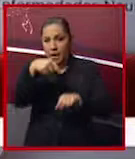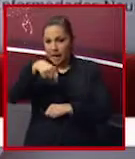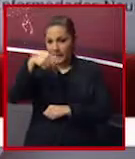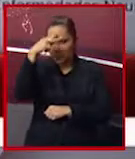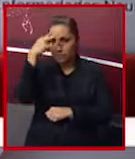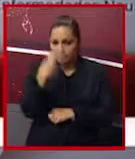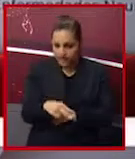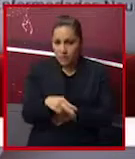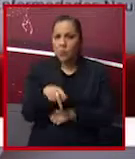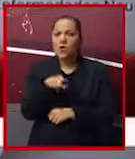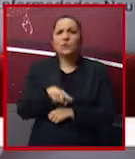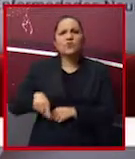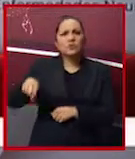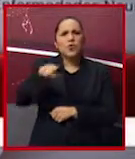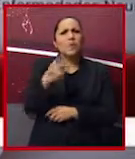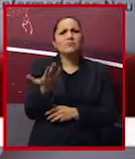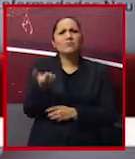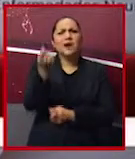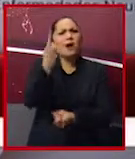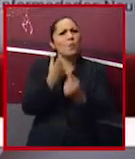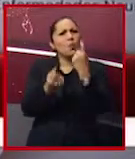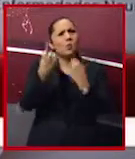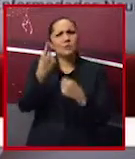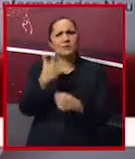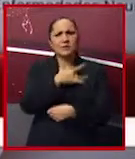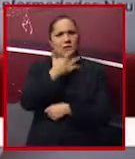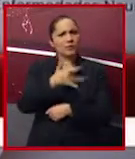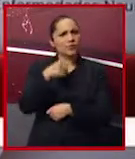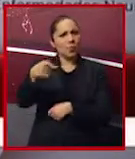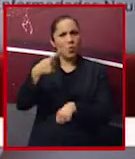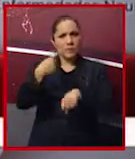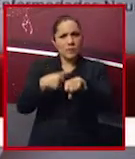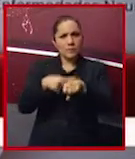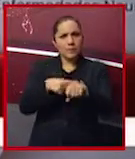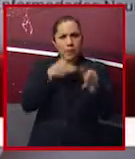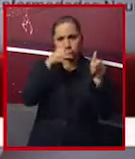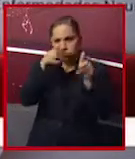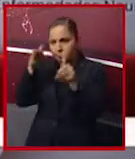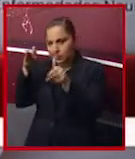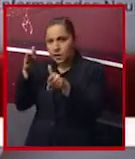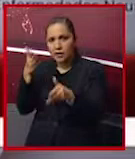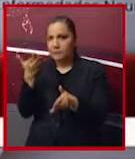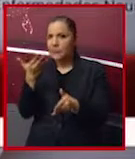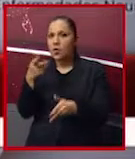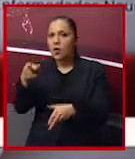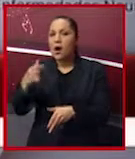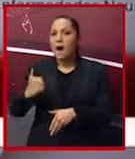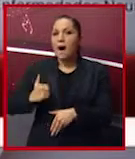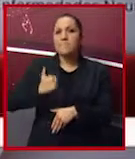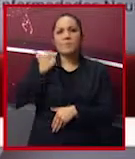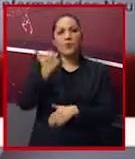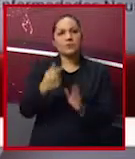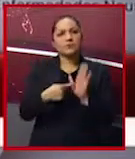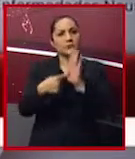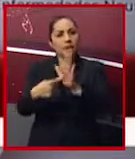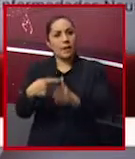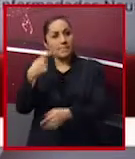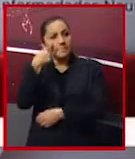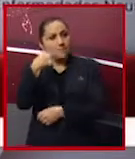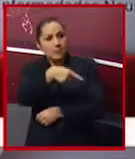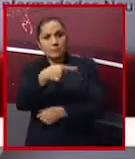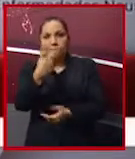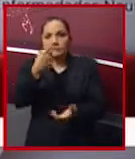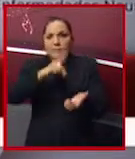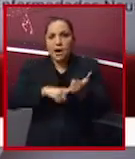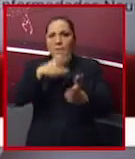enfermedades oportunistas en donde aprovechando la deficiencia inmunológica